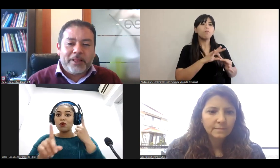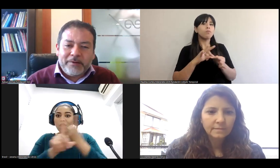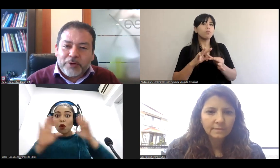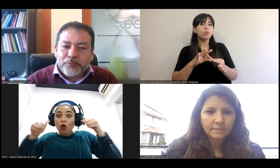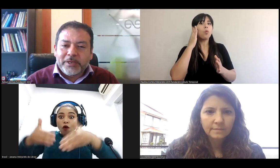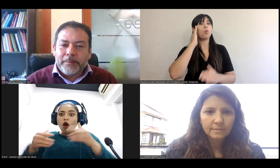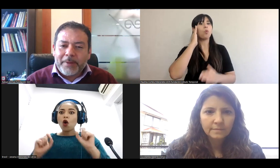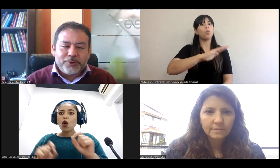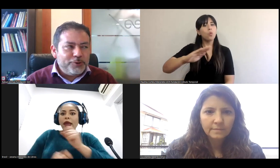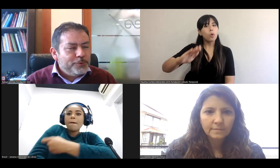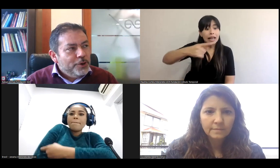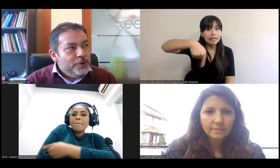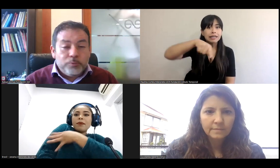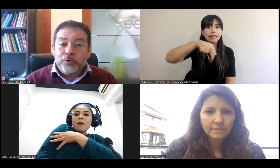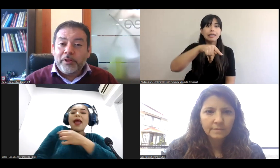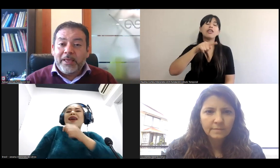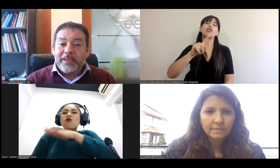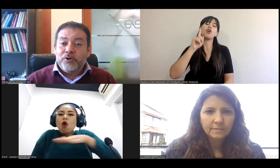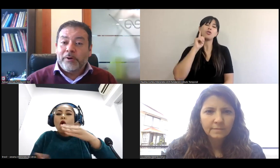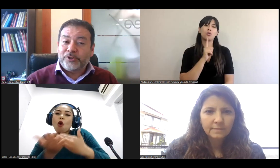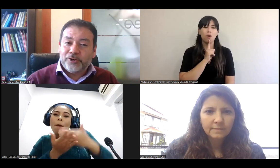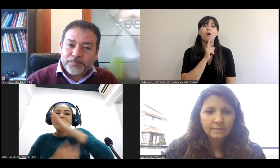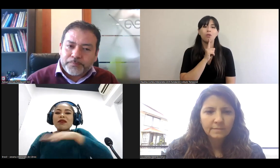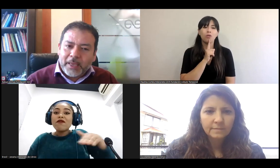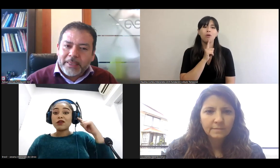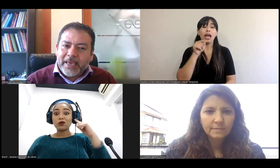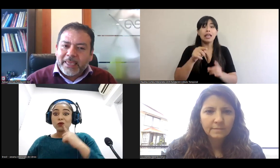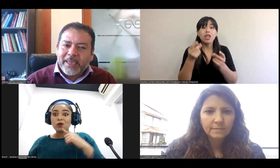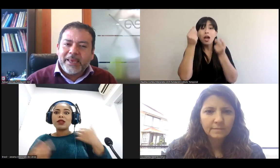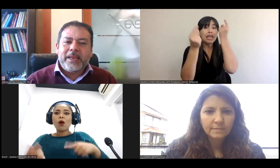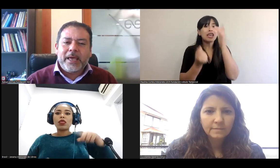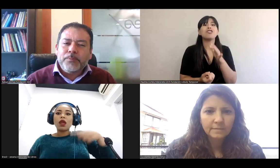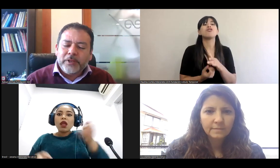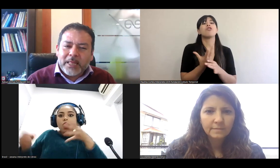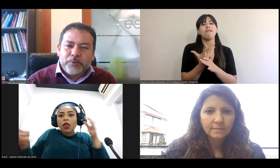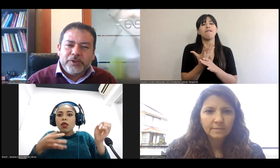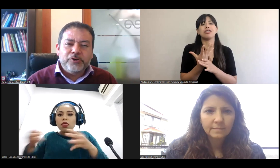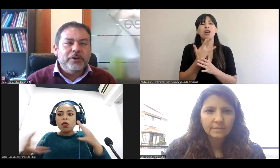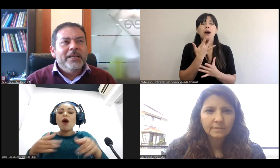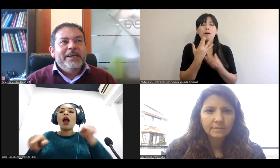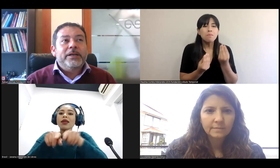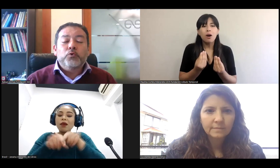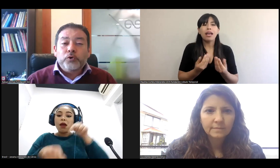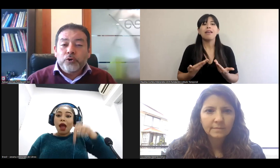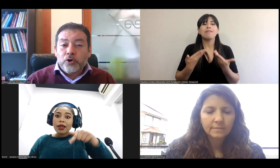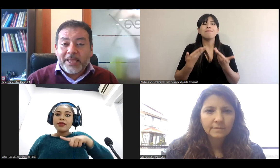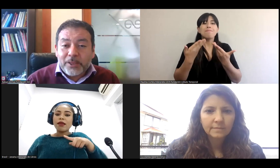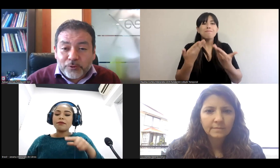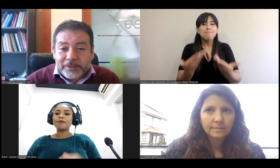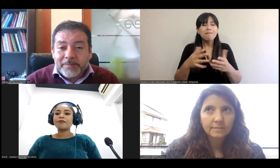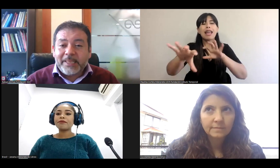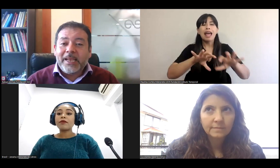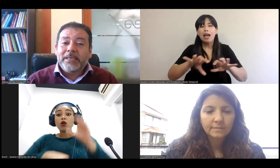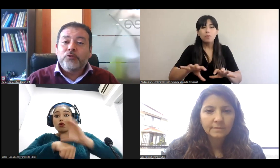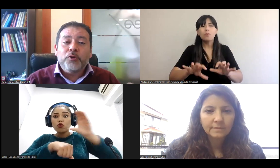infancia sorda. Valoramos este espacio como uno de innovación, ya que genera y pondrá a disposición recursos